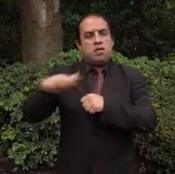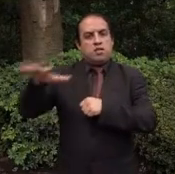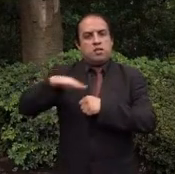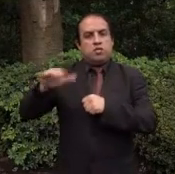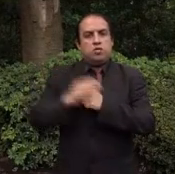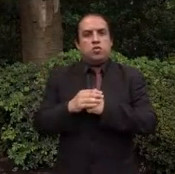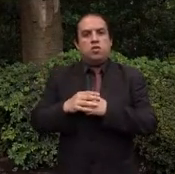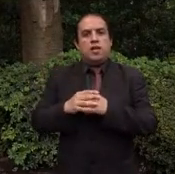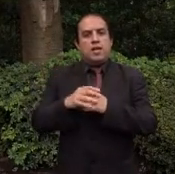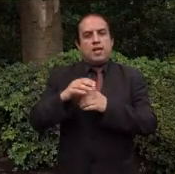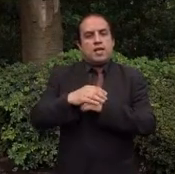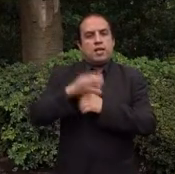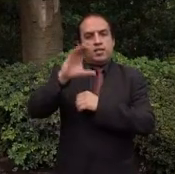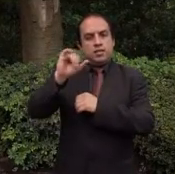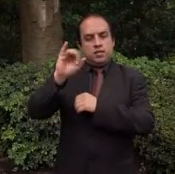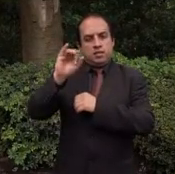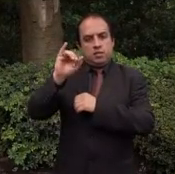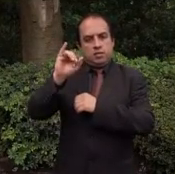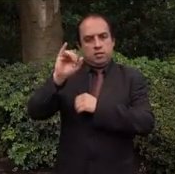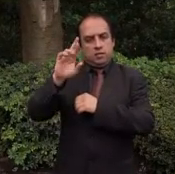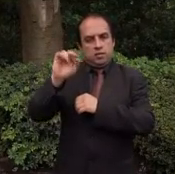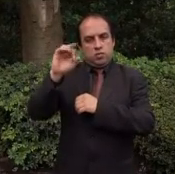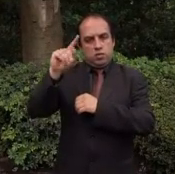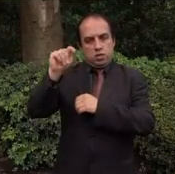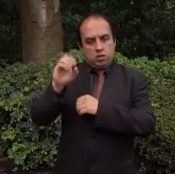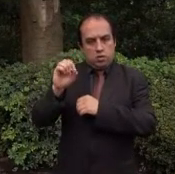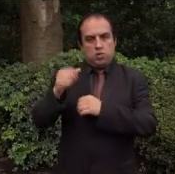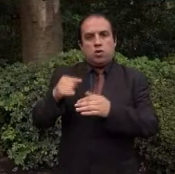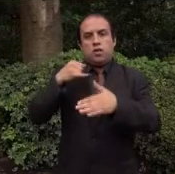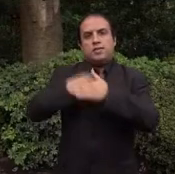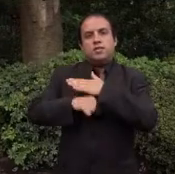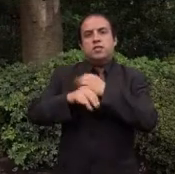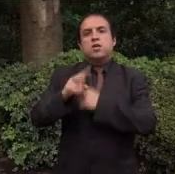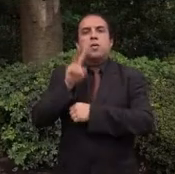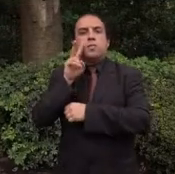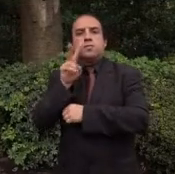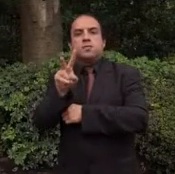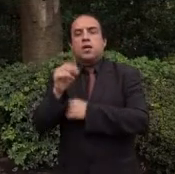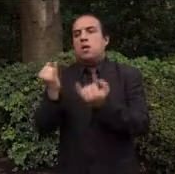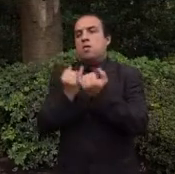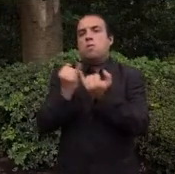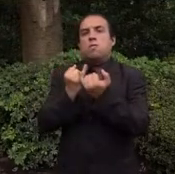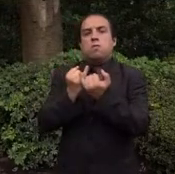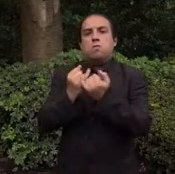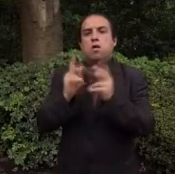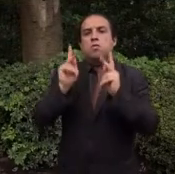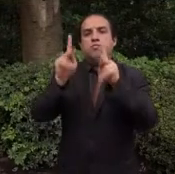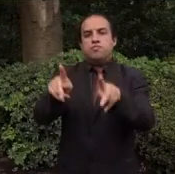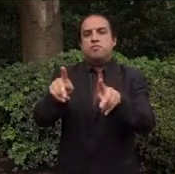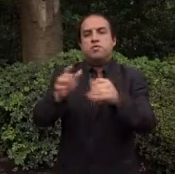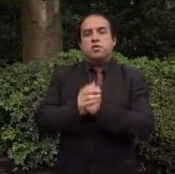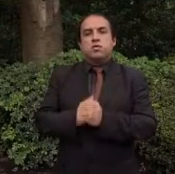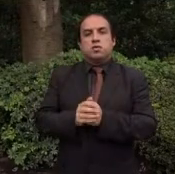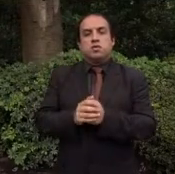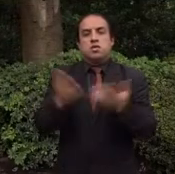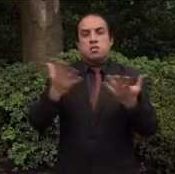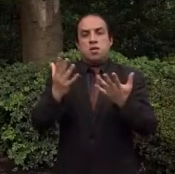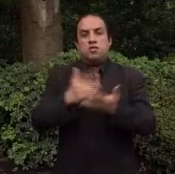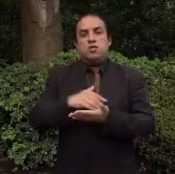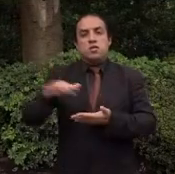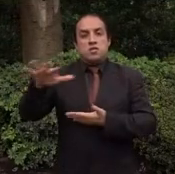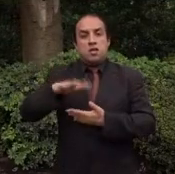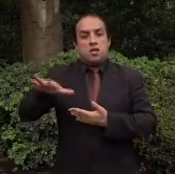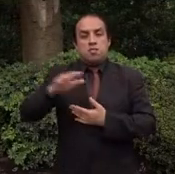que es muy importante, hacia la Calzada de los Leones. De igual manera, este va a ser un espacio peatonal muy amplio